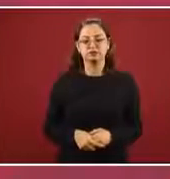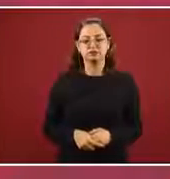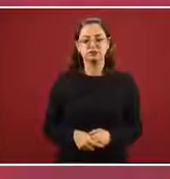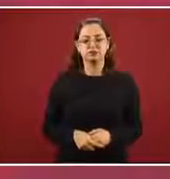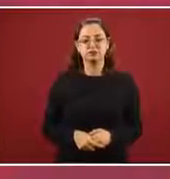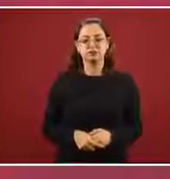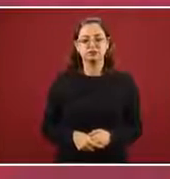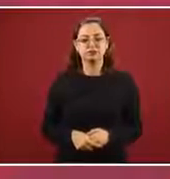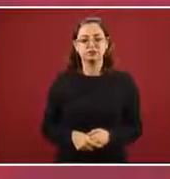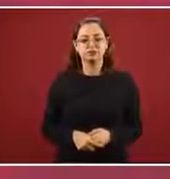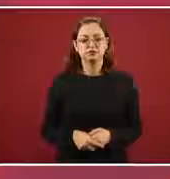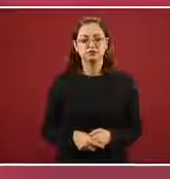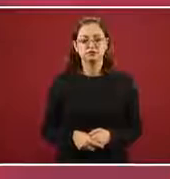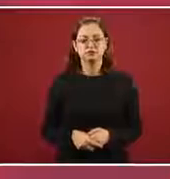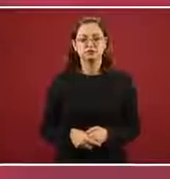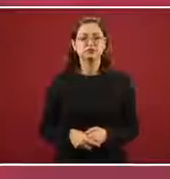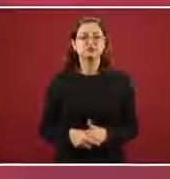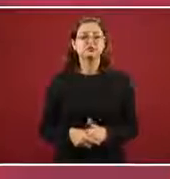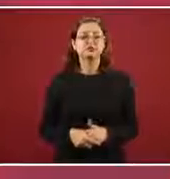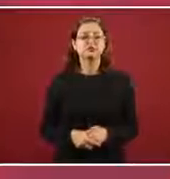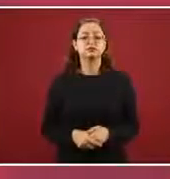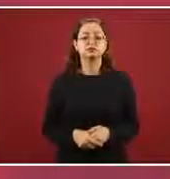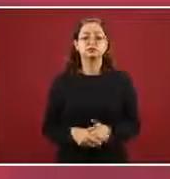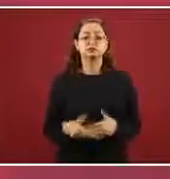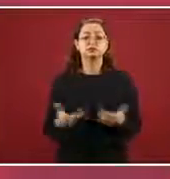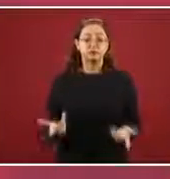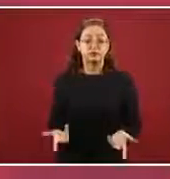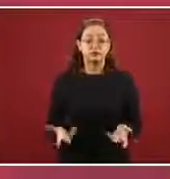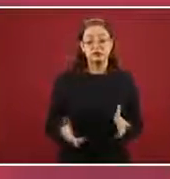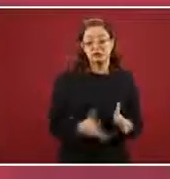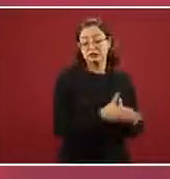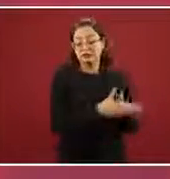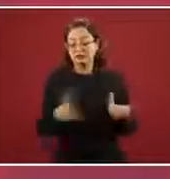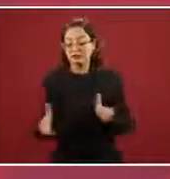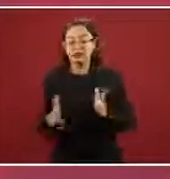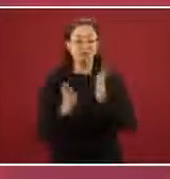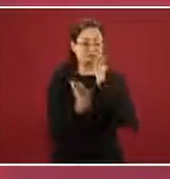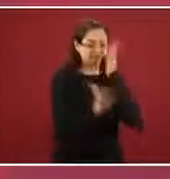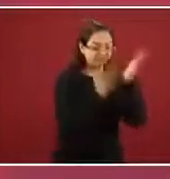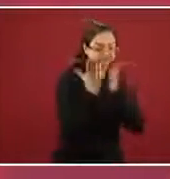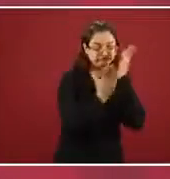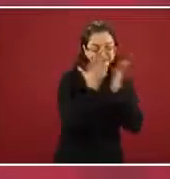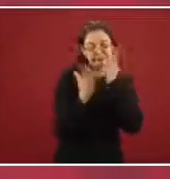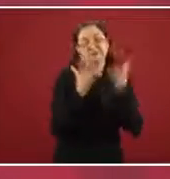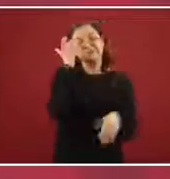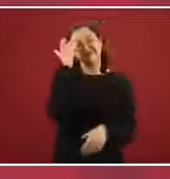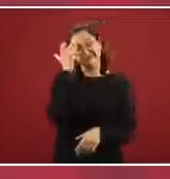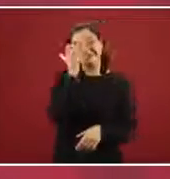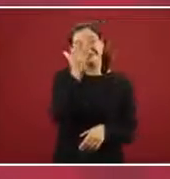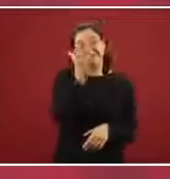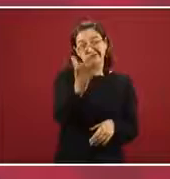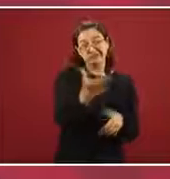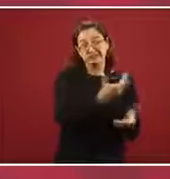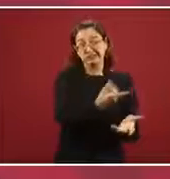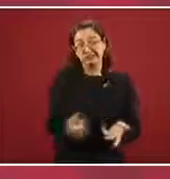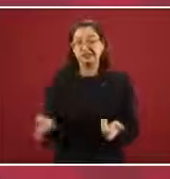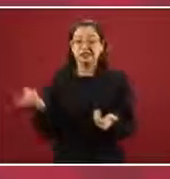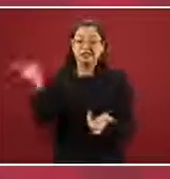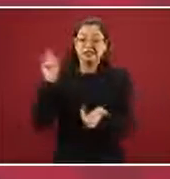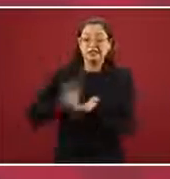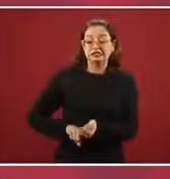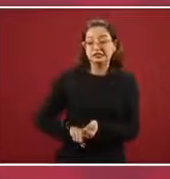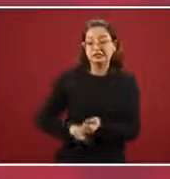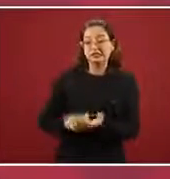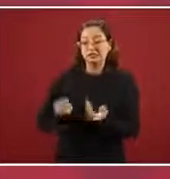En tanto tenemos todos los médicos, se forman, que va a llevar tiempo, entonces tenemos que hacer, aunque ya no nos toque